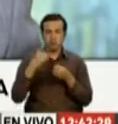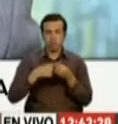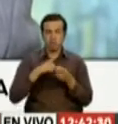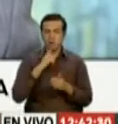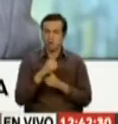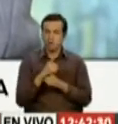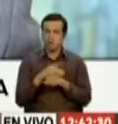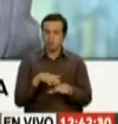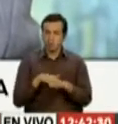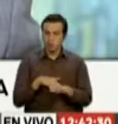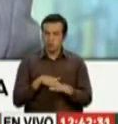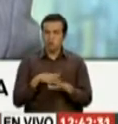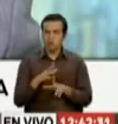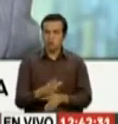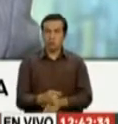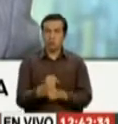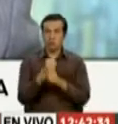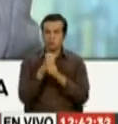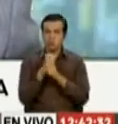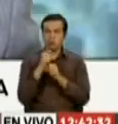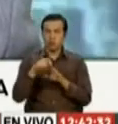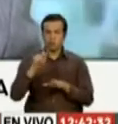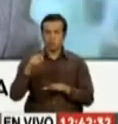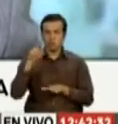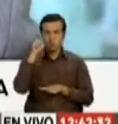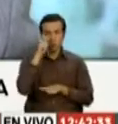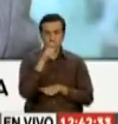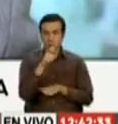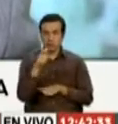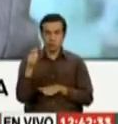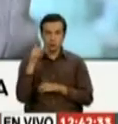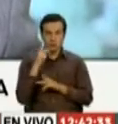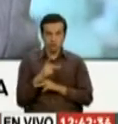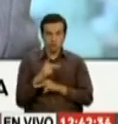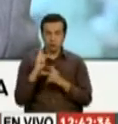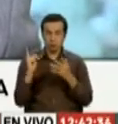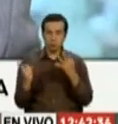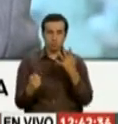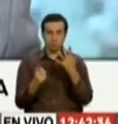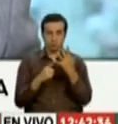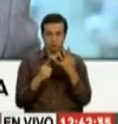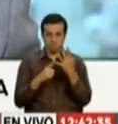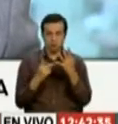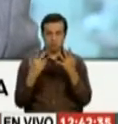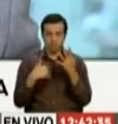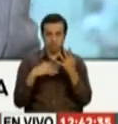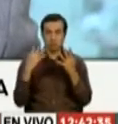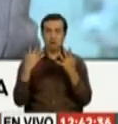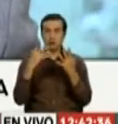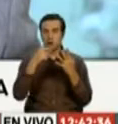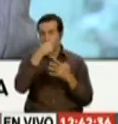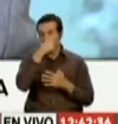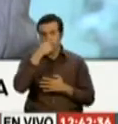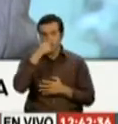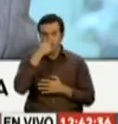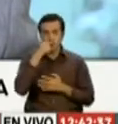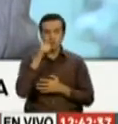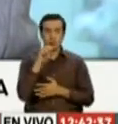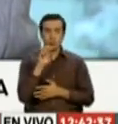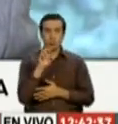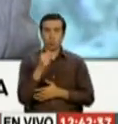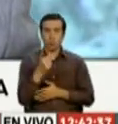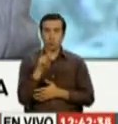de garantizar la seguridad de jueces y fiscales. Cuarto, hemos incluido al narcoterrorista alias